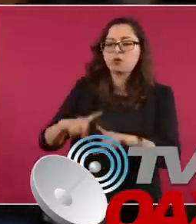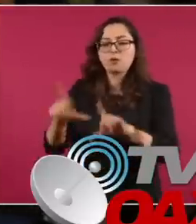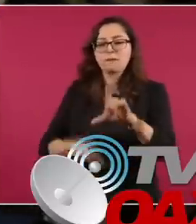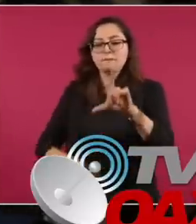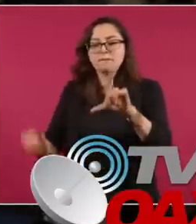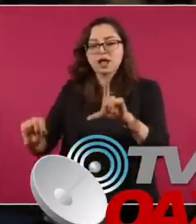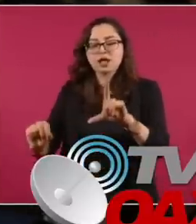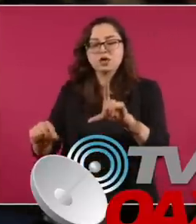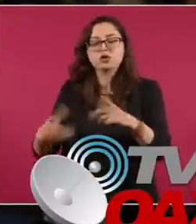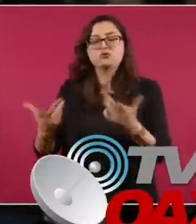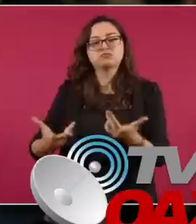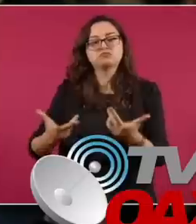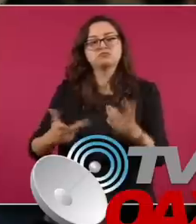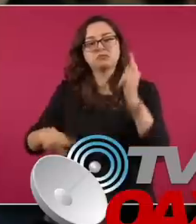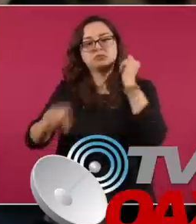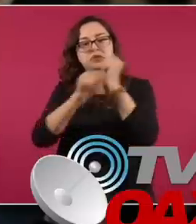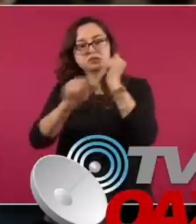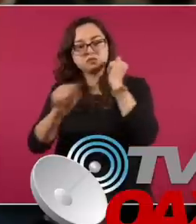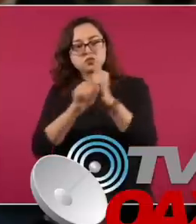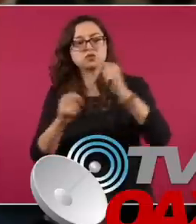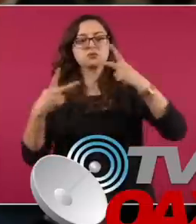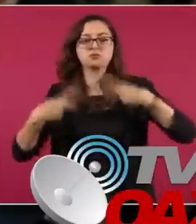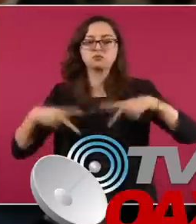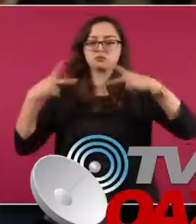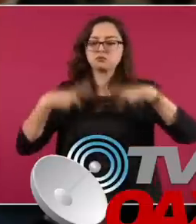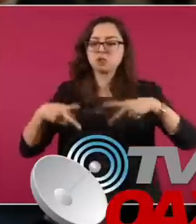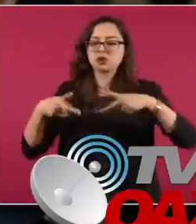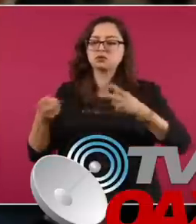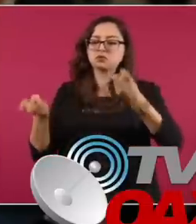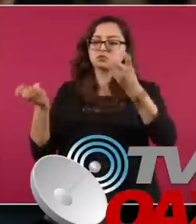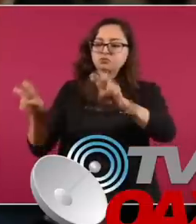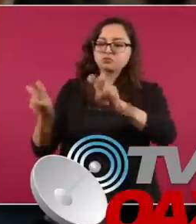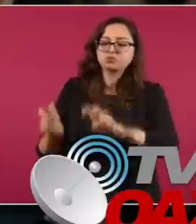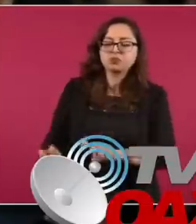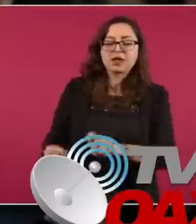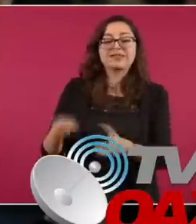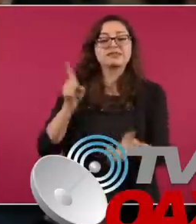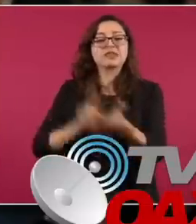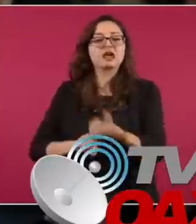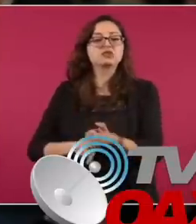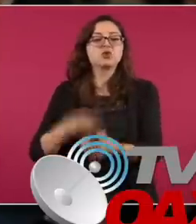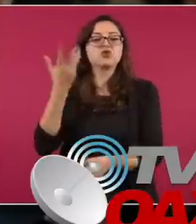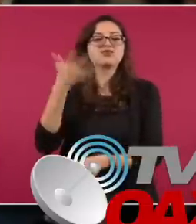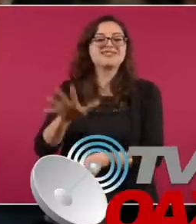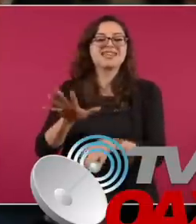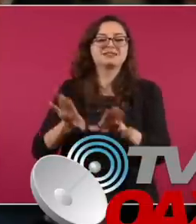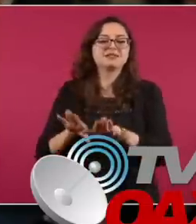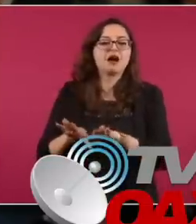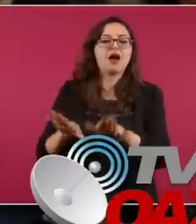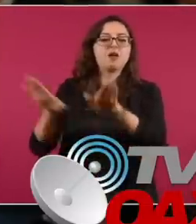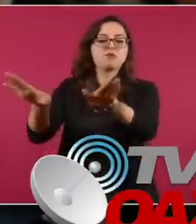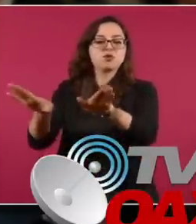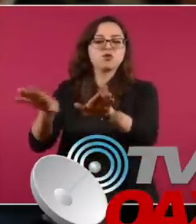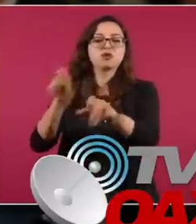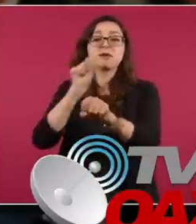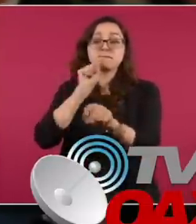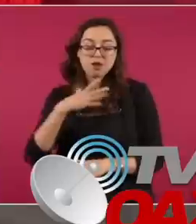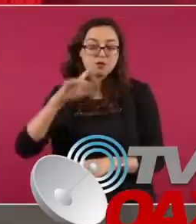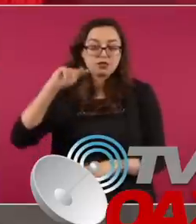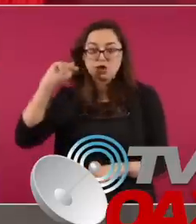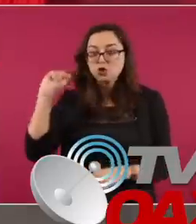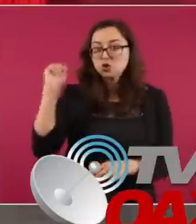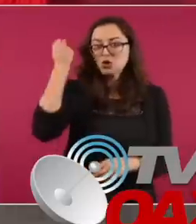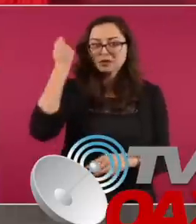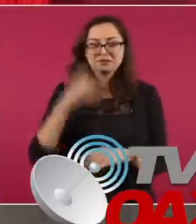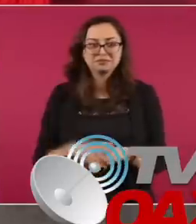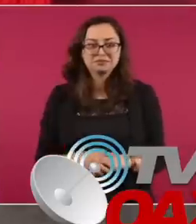brindaría servicio de transporte de pasajeros con 10 aeronaves incluidas también el avión presidencial